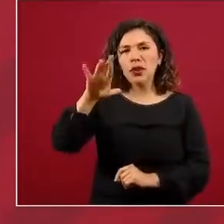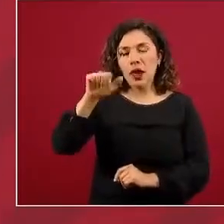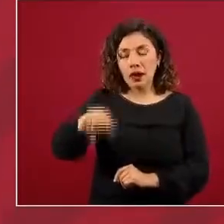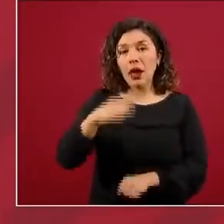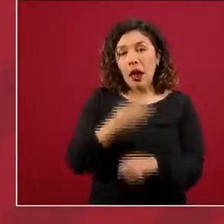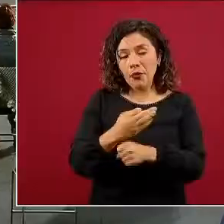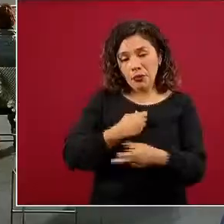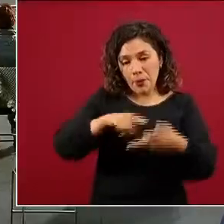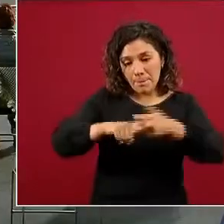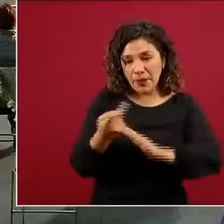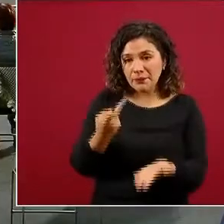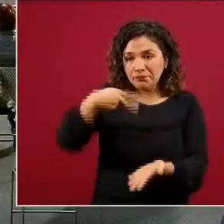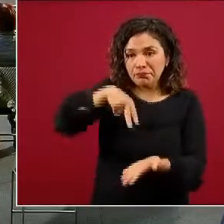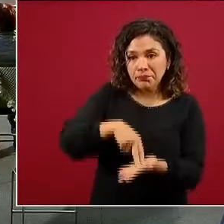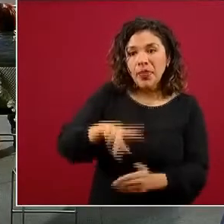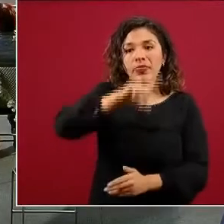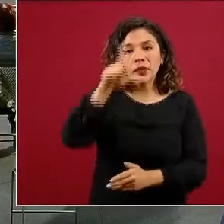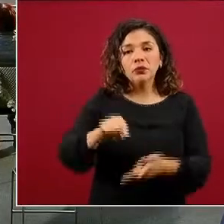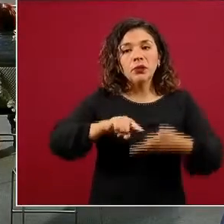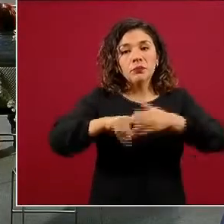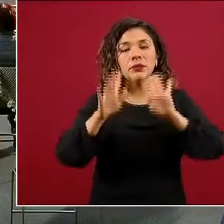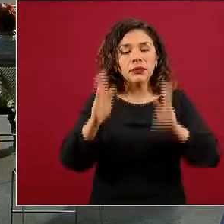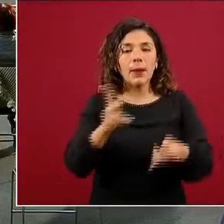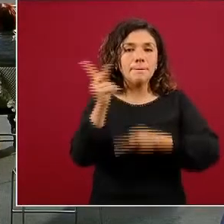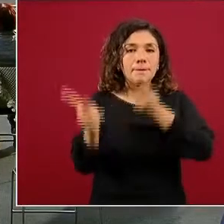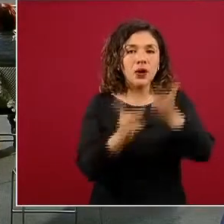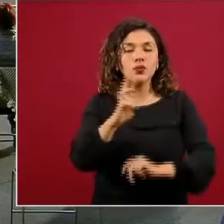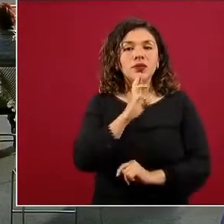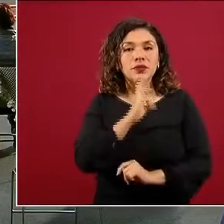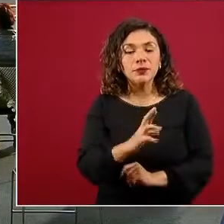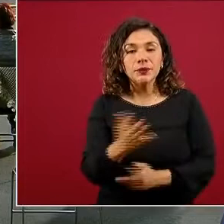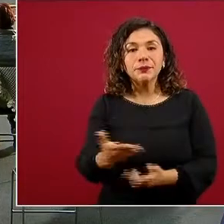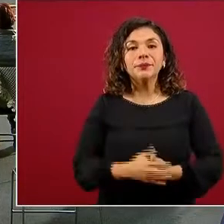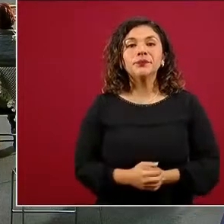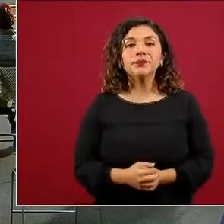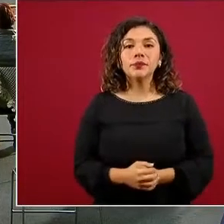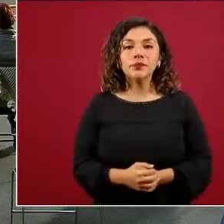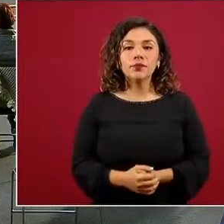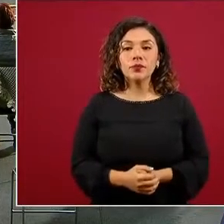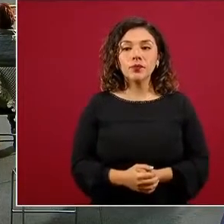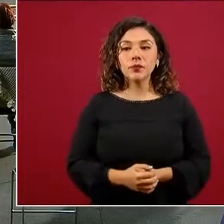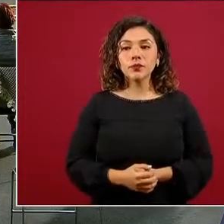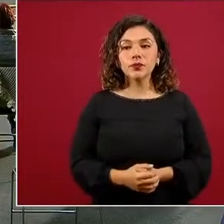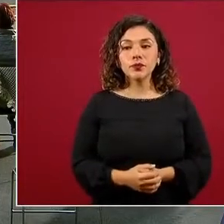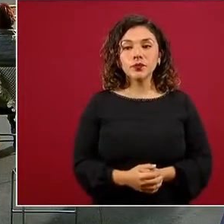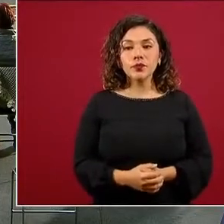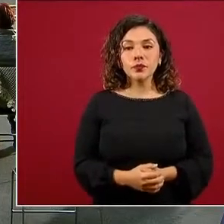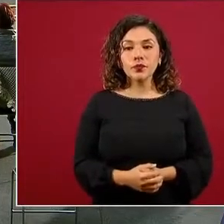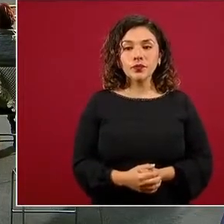ponerme de pie y después abrimos a preguntas y respuestas.